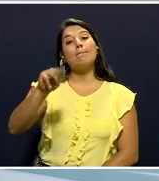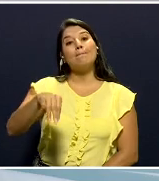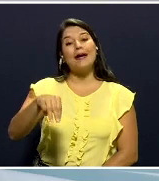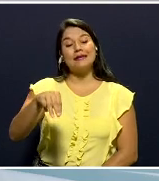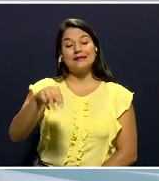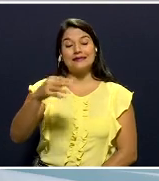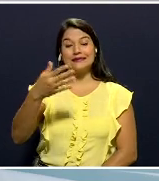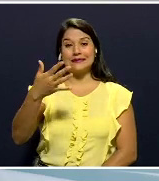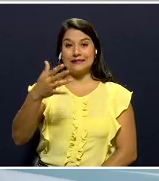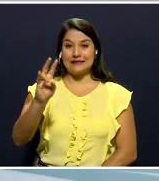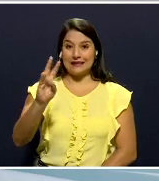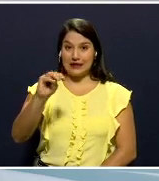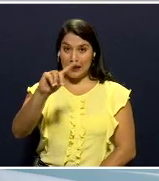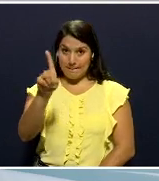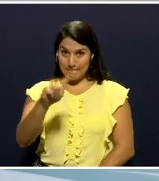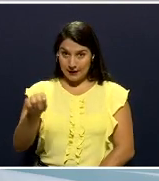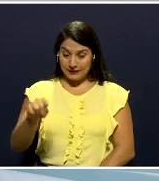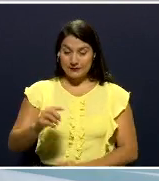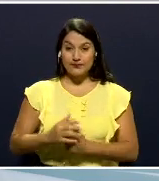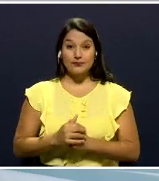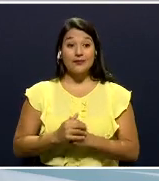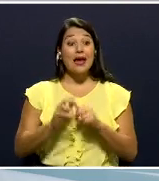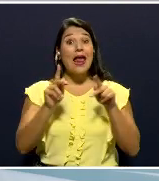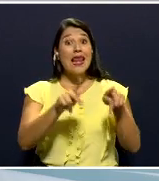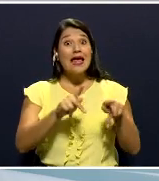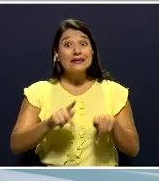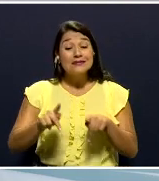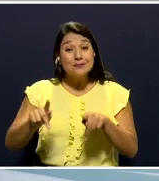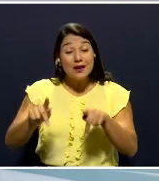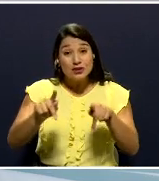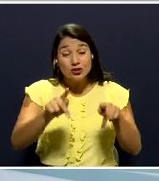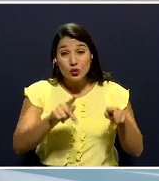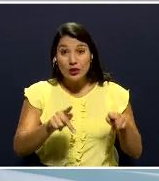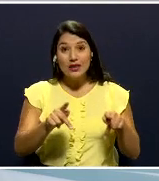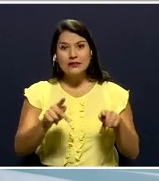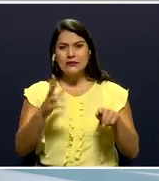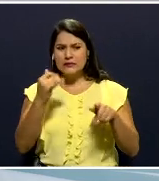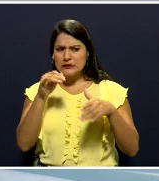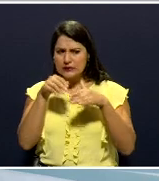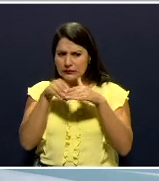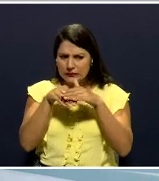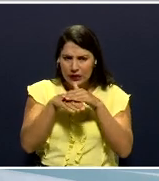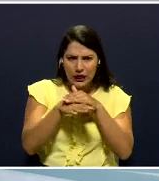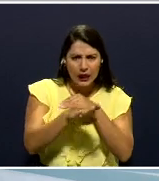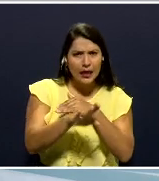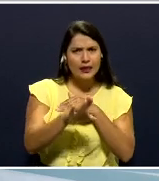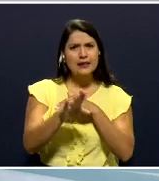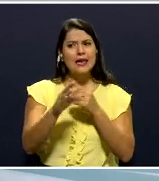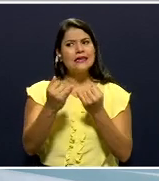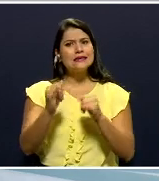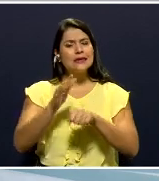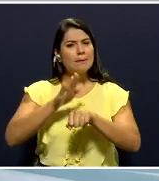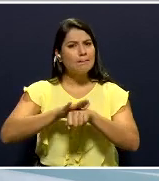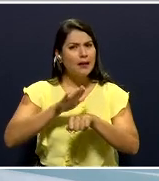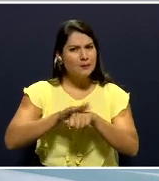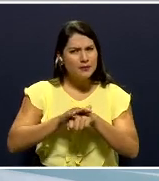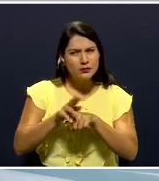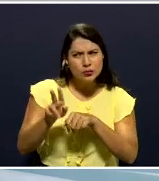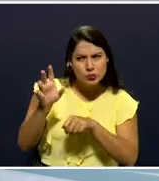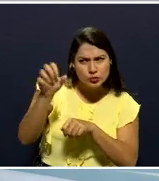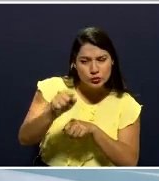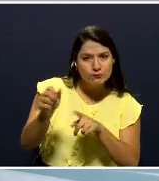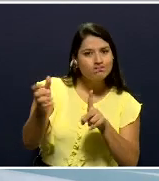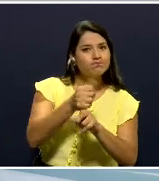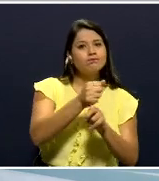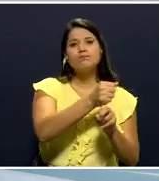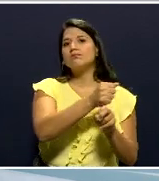las personas que sean identificadas en ingresos irregulares o por puntos ciegos de la frontera serán